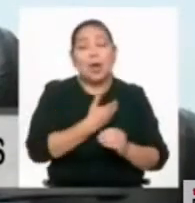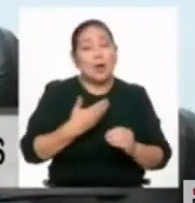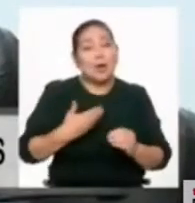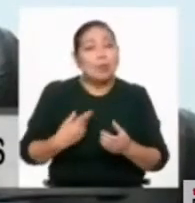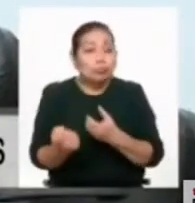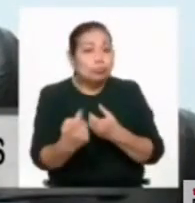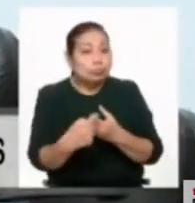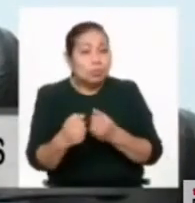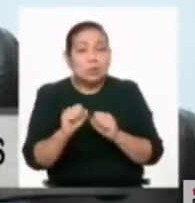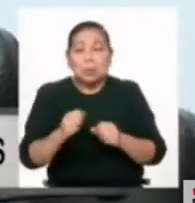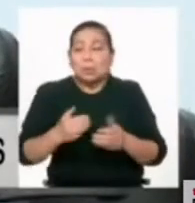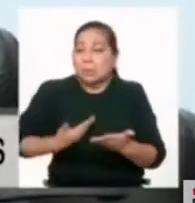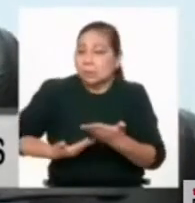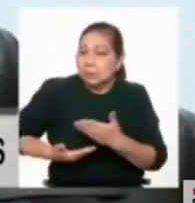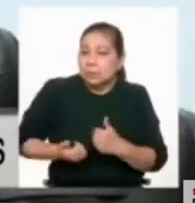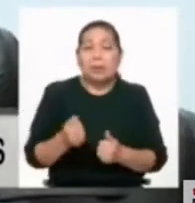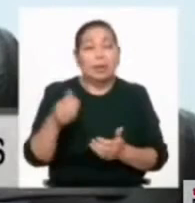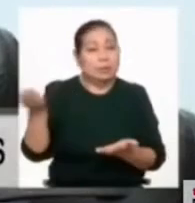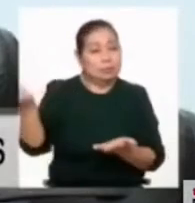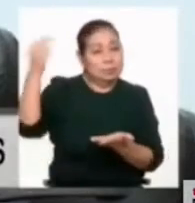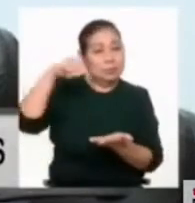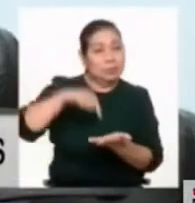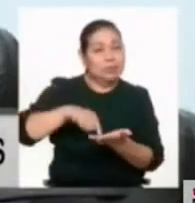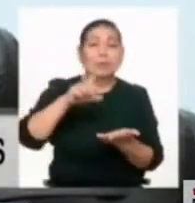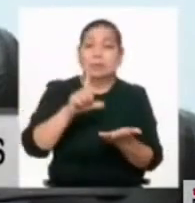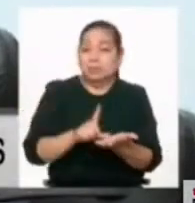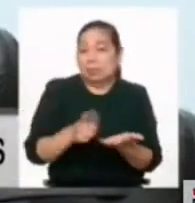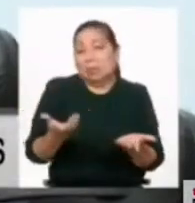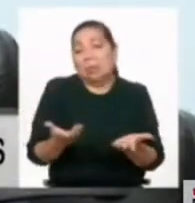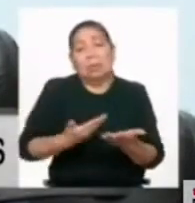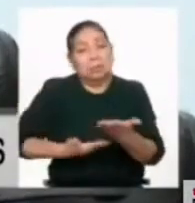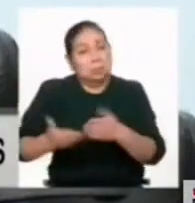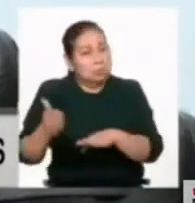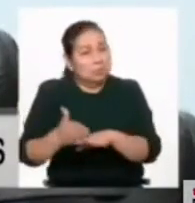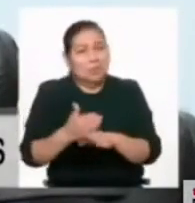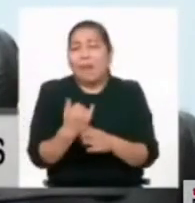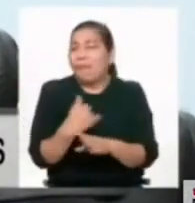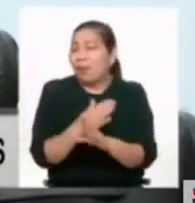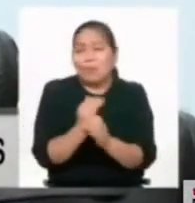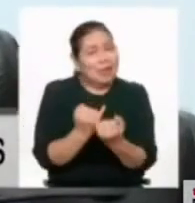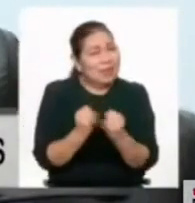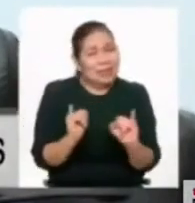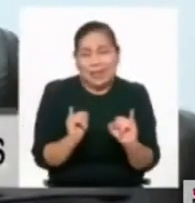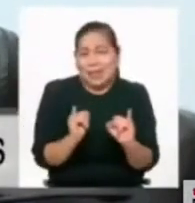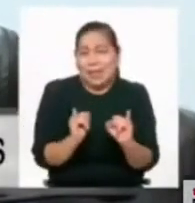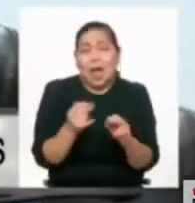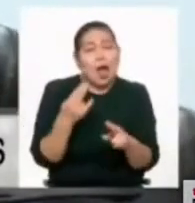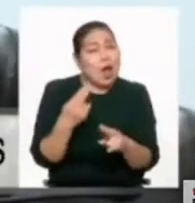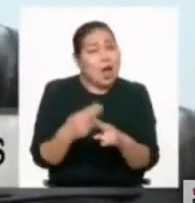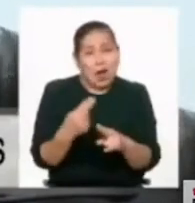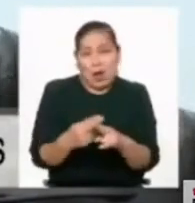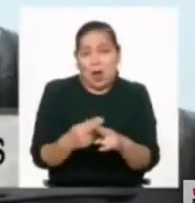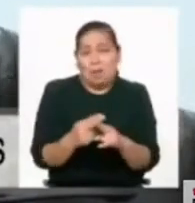gobierno recoger sus demandas y poder trasladarlas a la capital y poder empezar un ámbito de desarrollo. Por lo tanto, independientemente de la